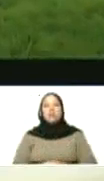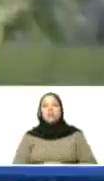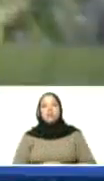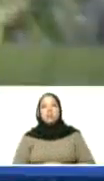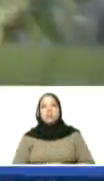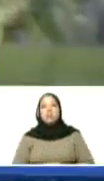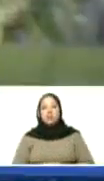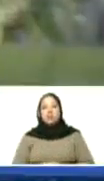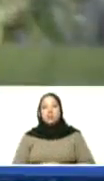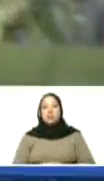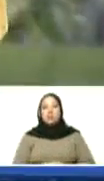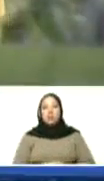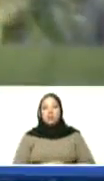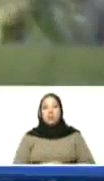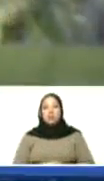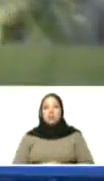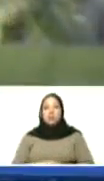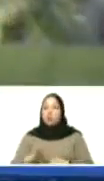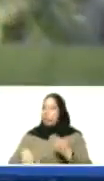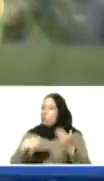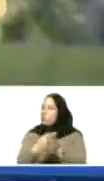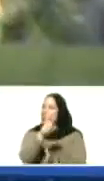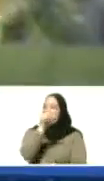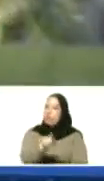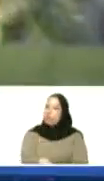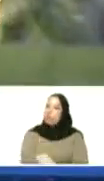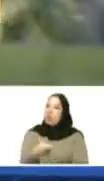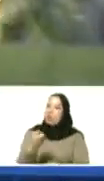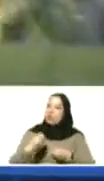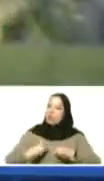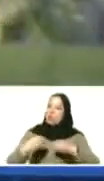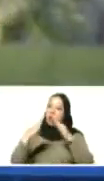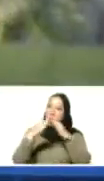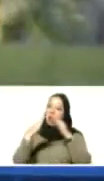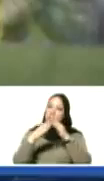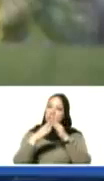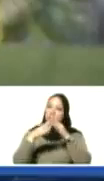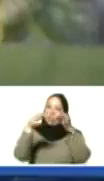que le llegue, como te llegará a ti también, tu vivienda